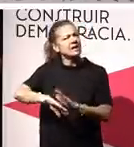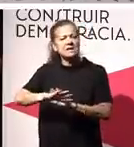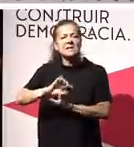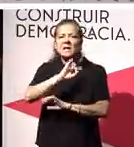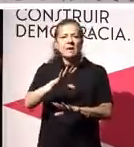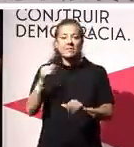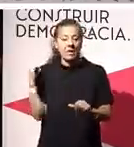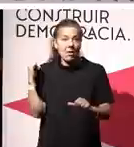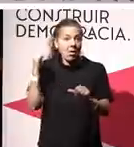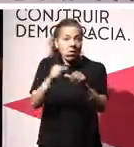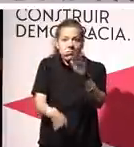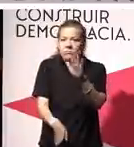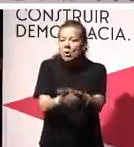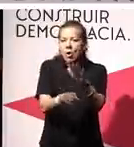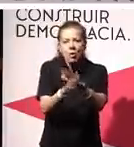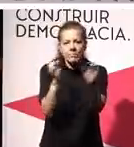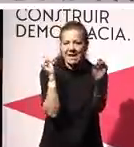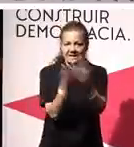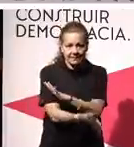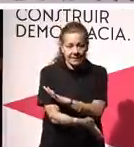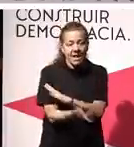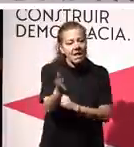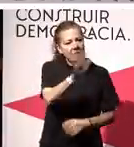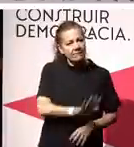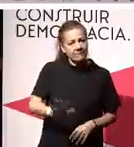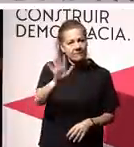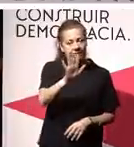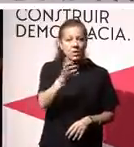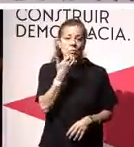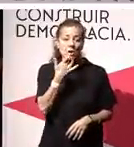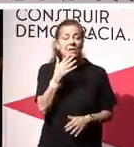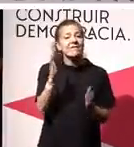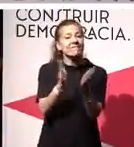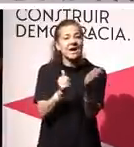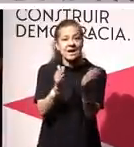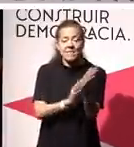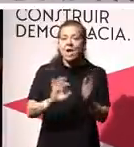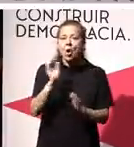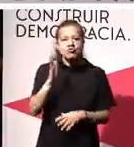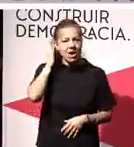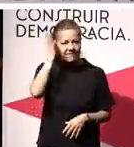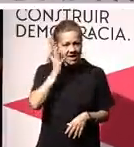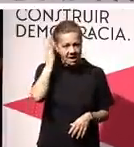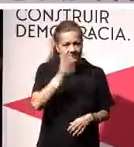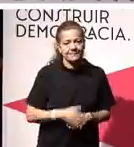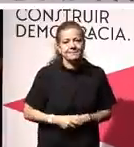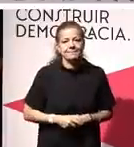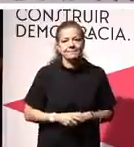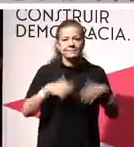parecían llamados a perpetuarse eternamente en nuestro país, como el de la Comunidad Valenciana o el de Navarra.